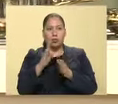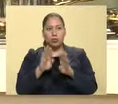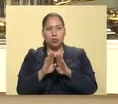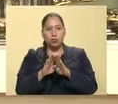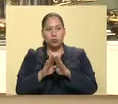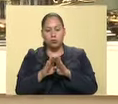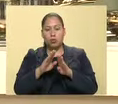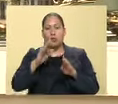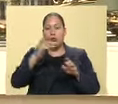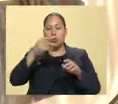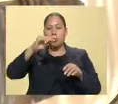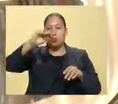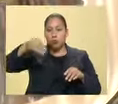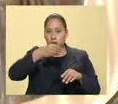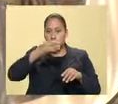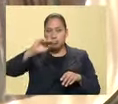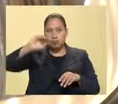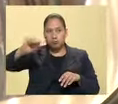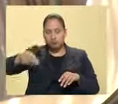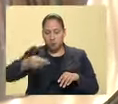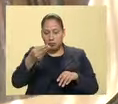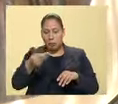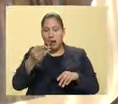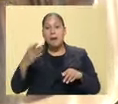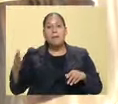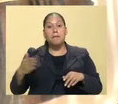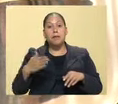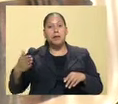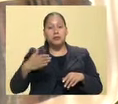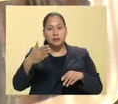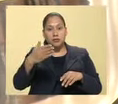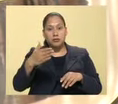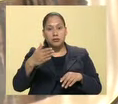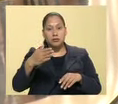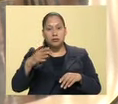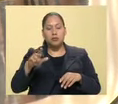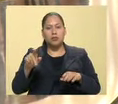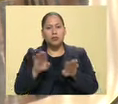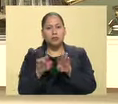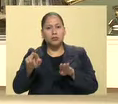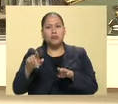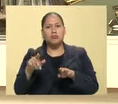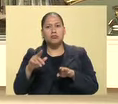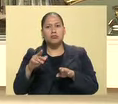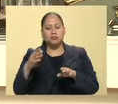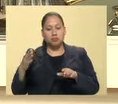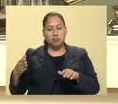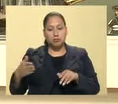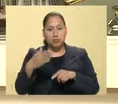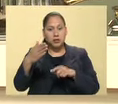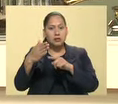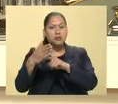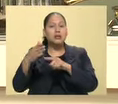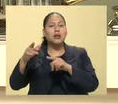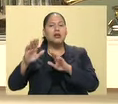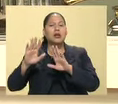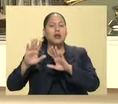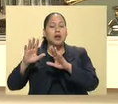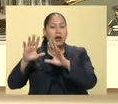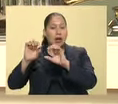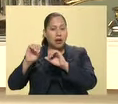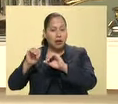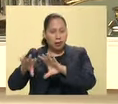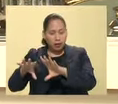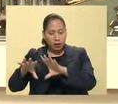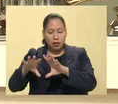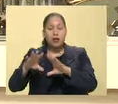cuchara? Así, con la cuchara. El pescado tiene la consistencia, o sea, o la propiedad de que como lo dejes, la forma la va